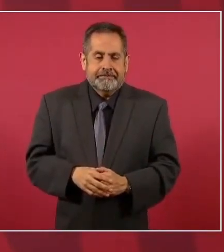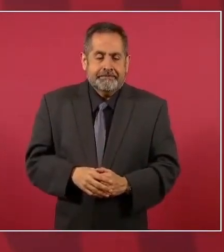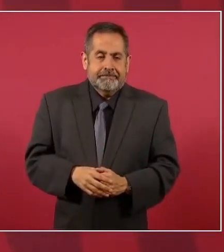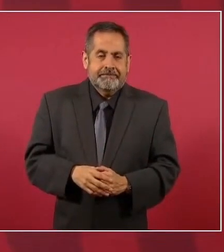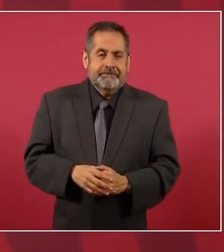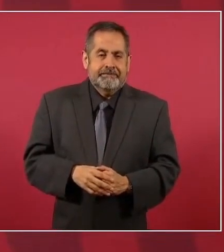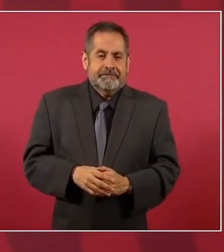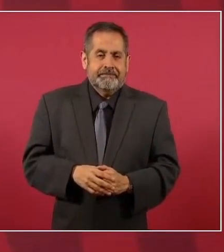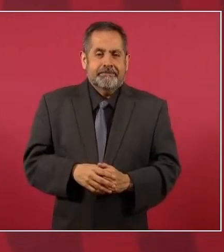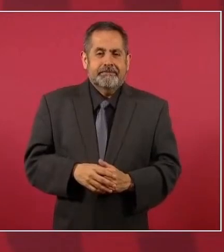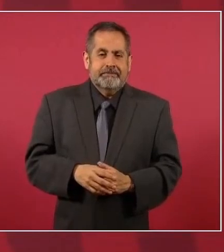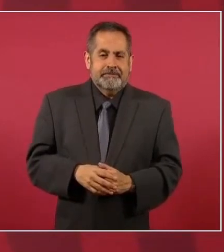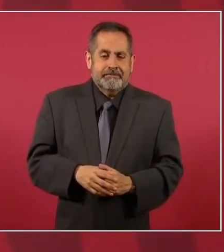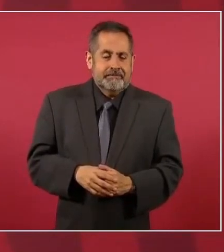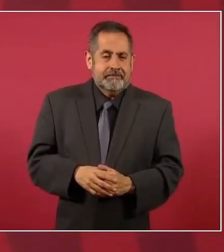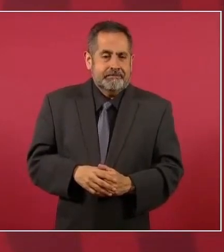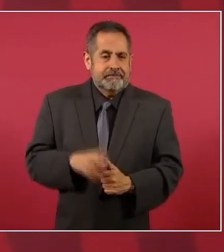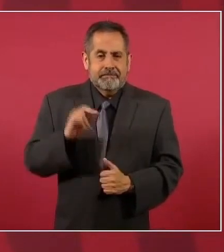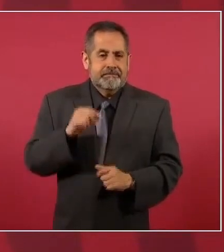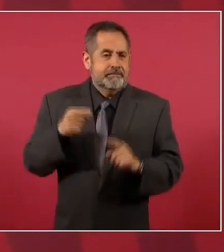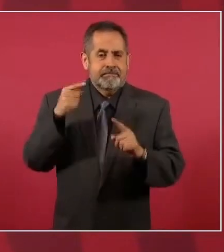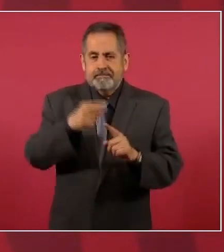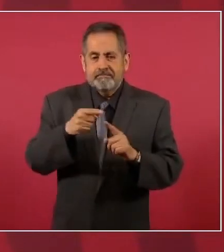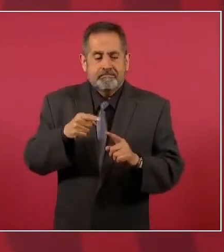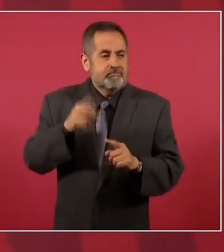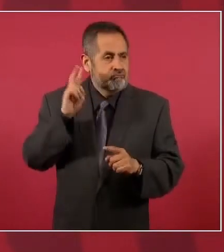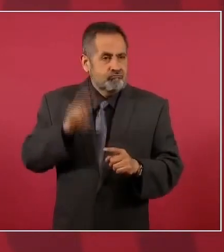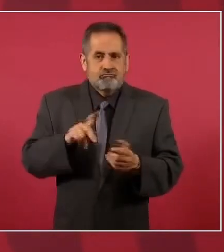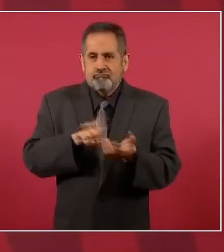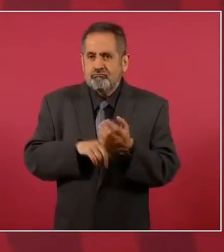no es la regla,